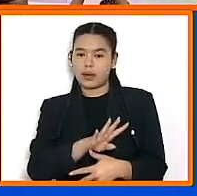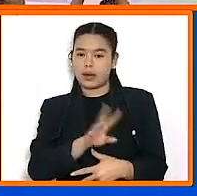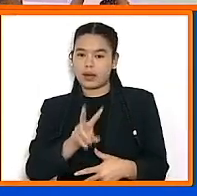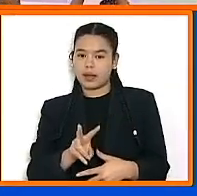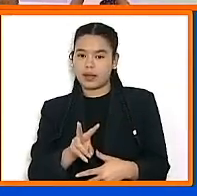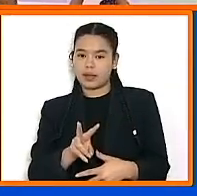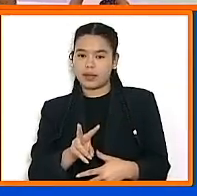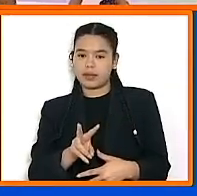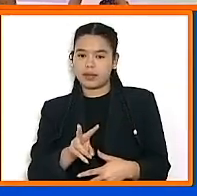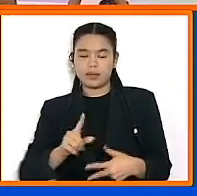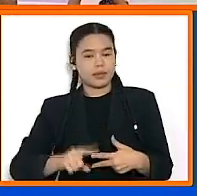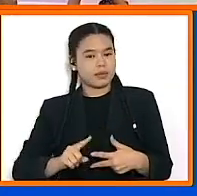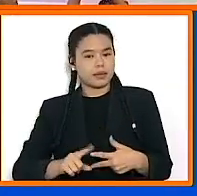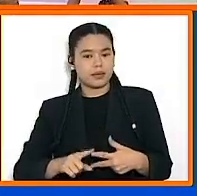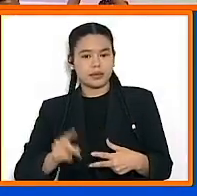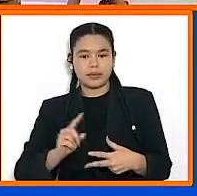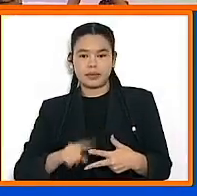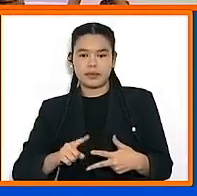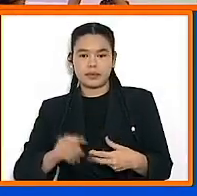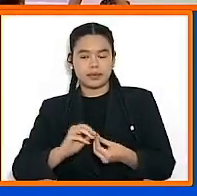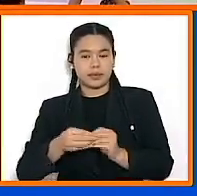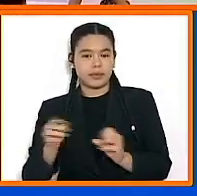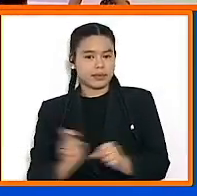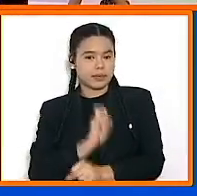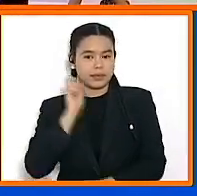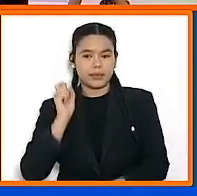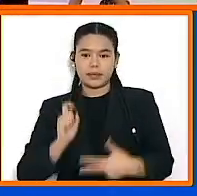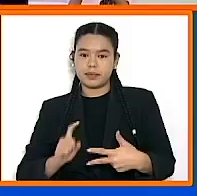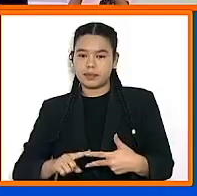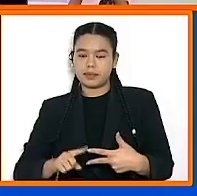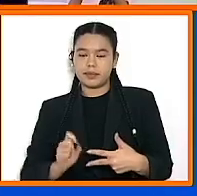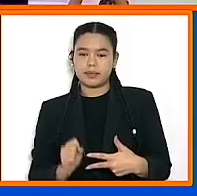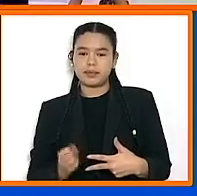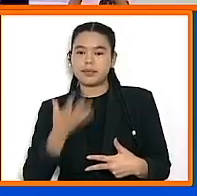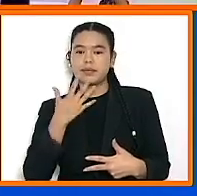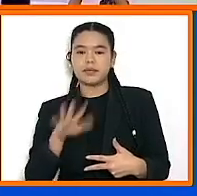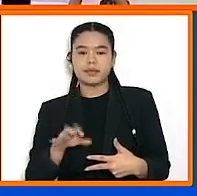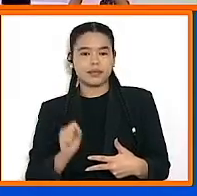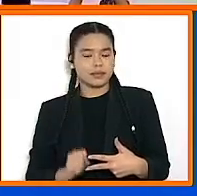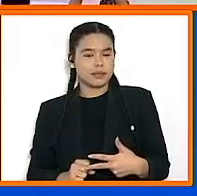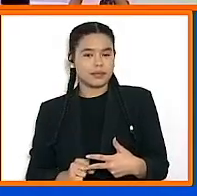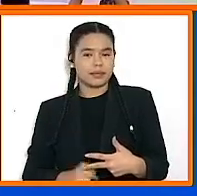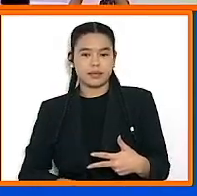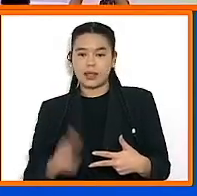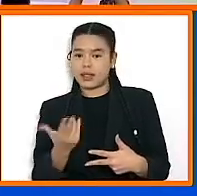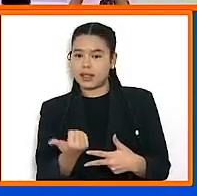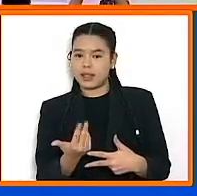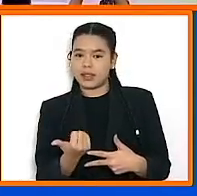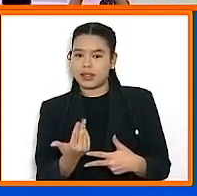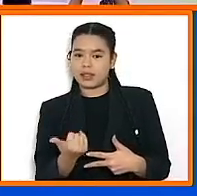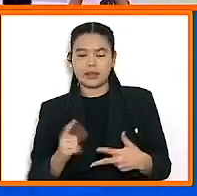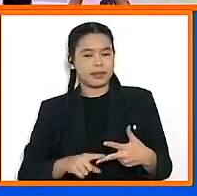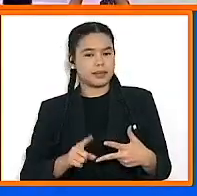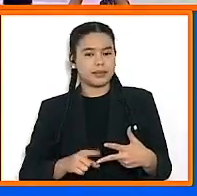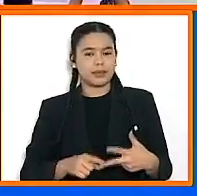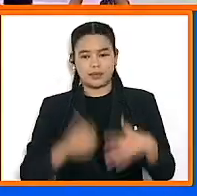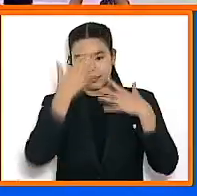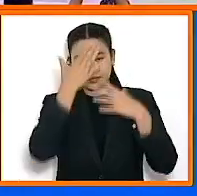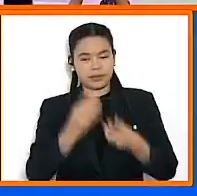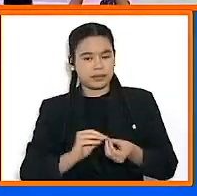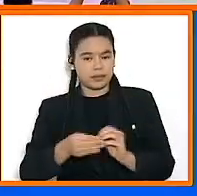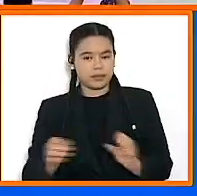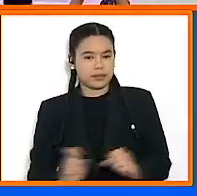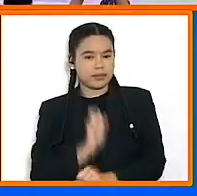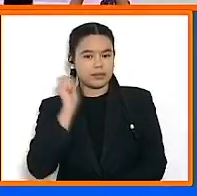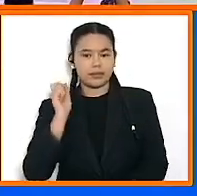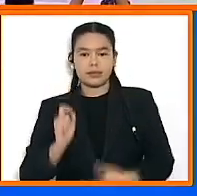42. Segundo número favorecido, suerte, 13. Tercer y decisivo número